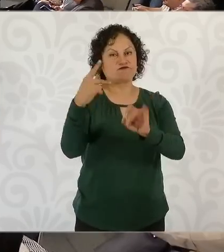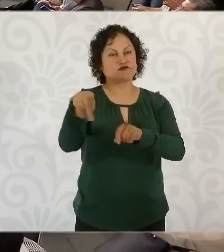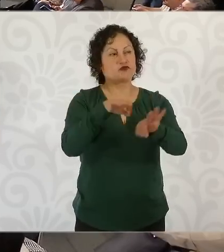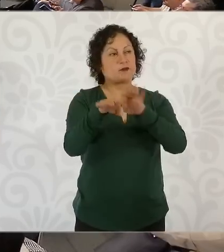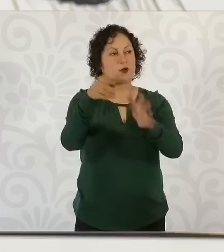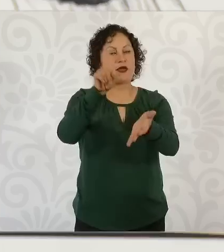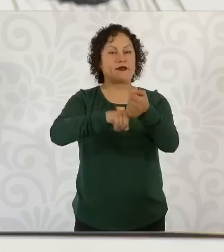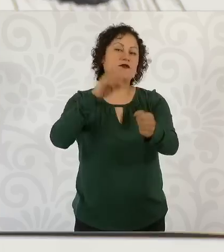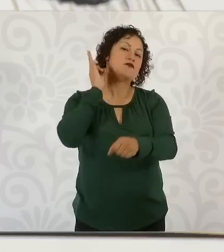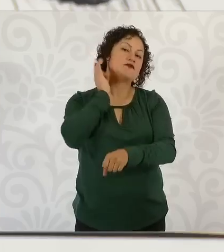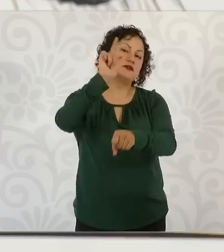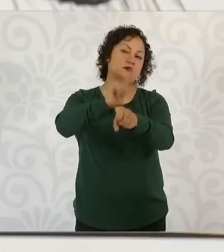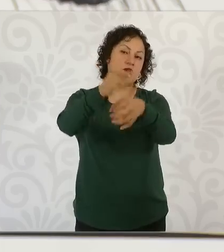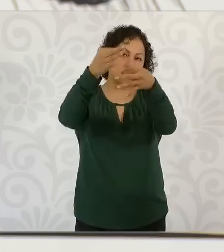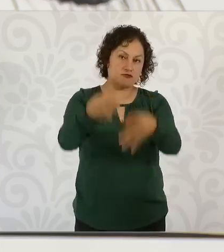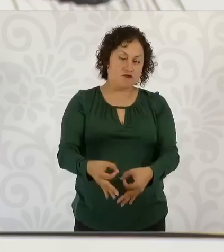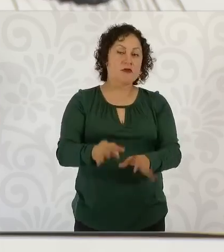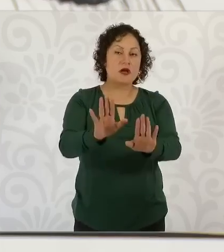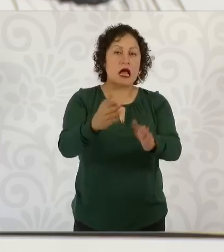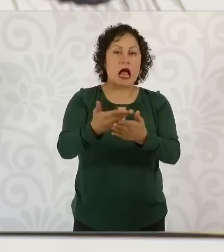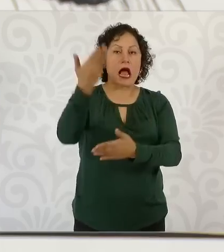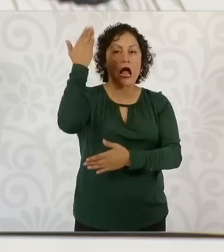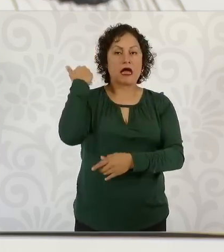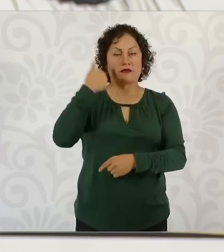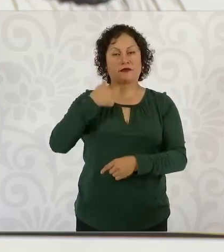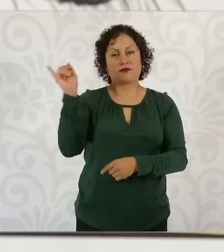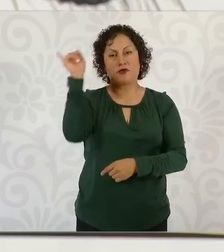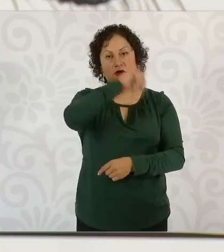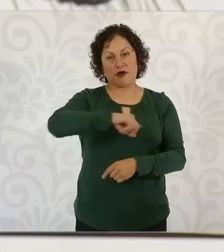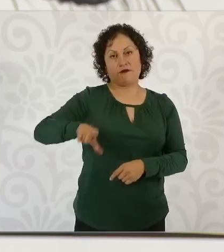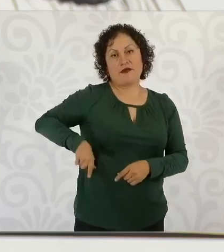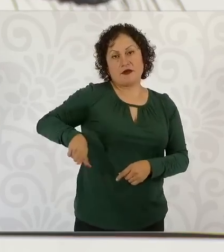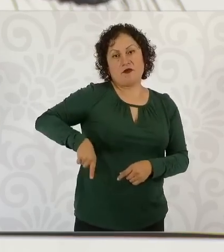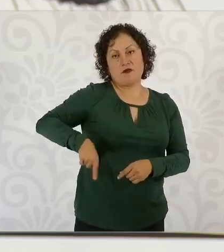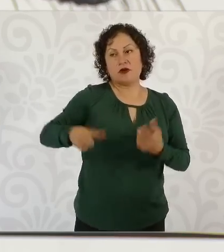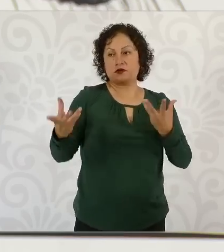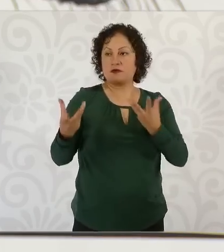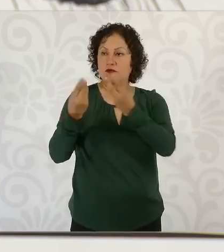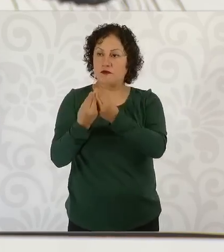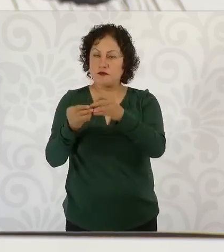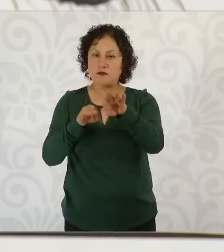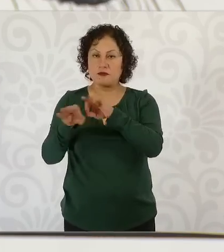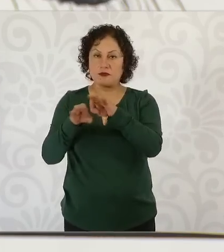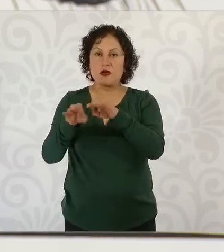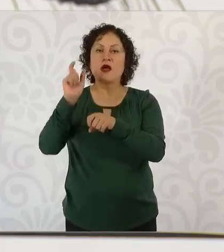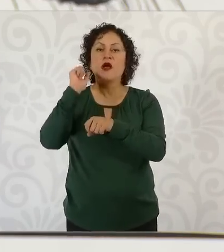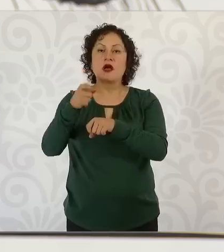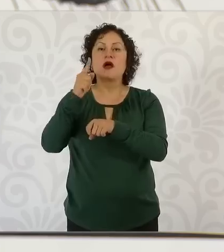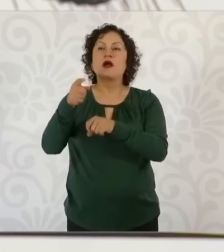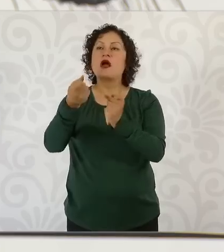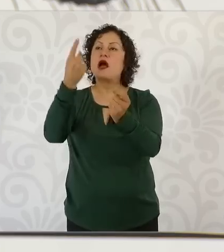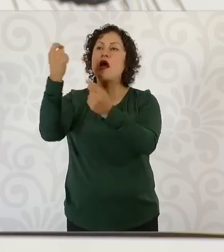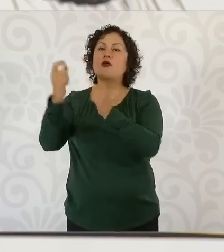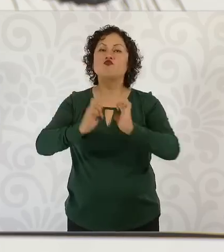temas, cuando fui jefa de gobierno, uno de los temas que veíamos en gabinete era de algunos despojos de inmuebles. Y se